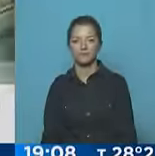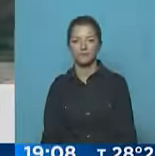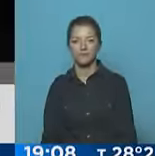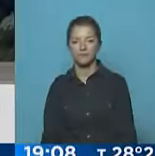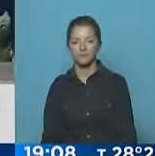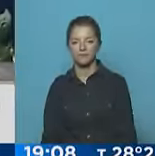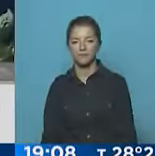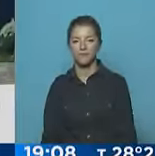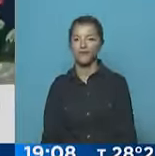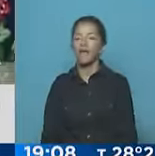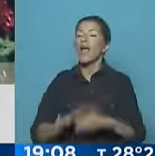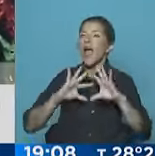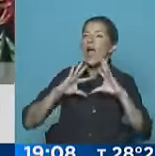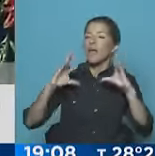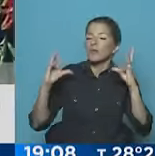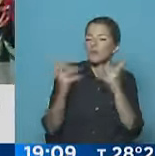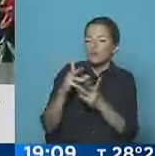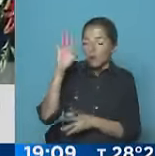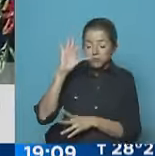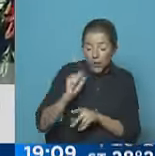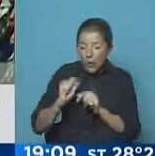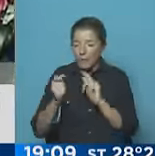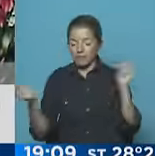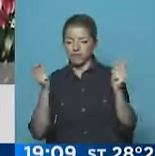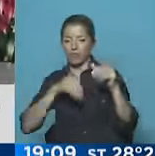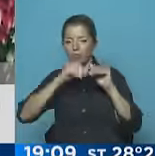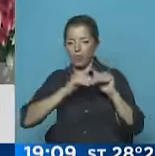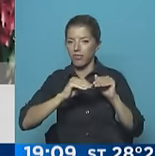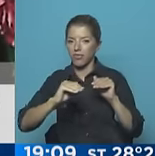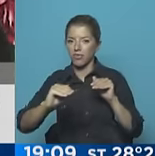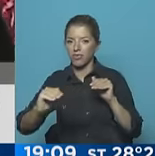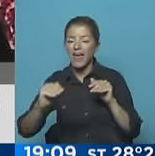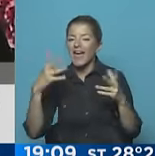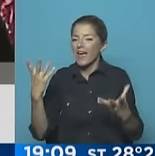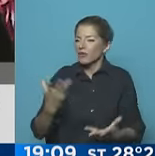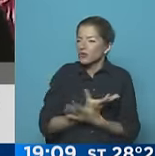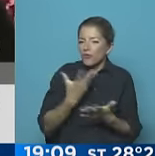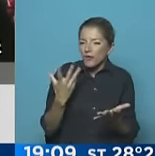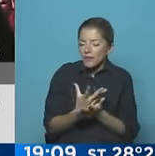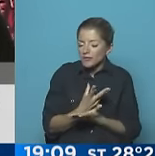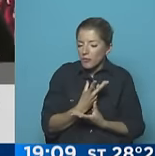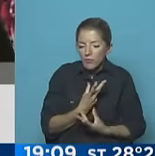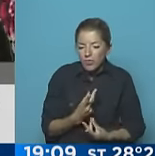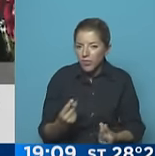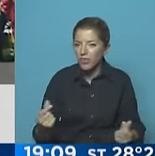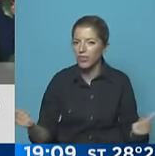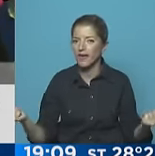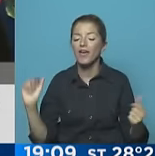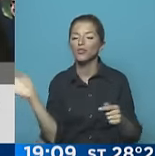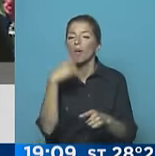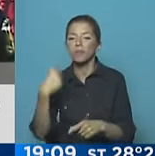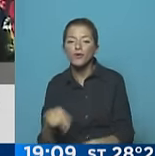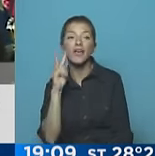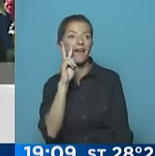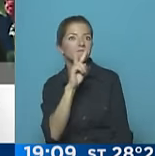El mundo de repente se puso derecho. De repente uno dejó de sufrir por lo que ve por acá, por allá, y lo que recibe y lo que